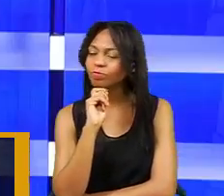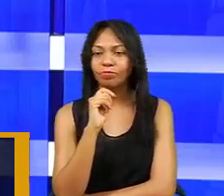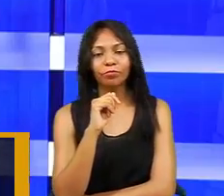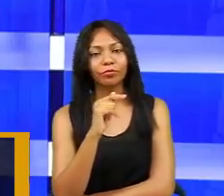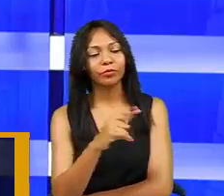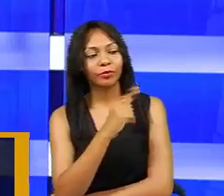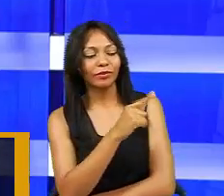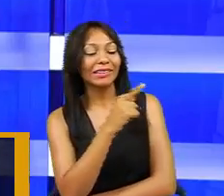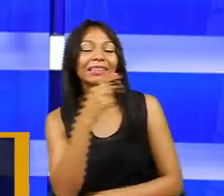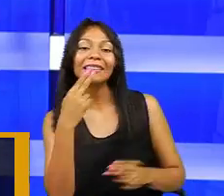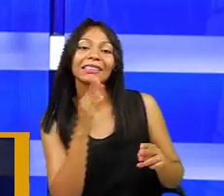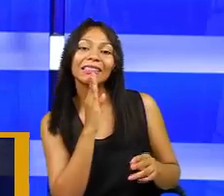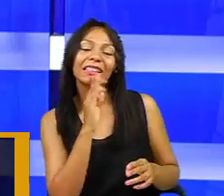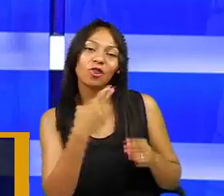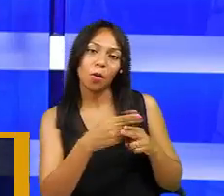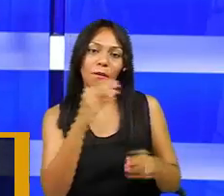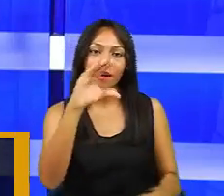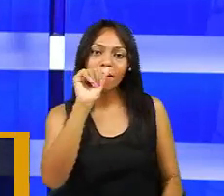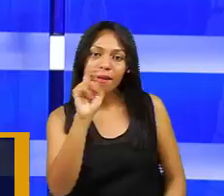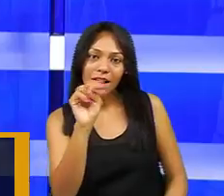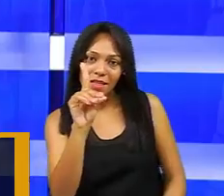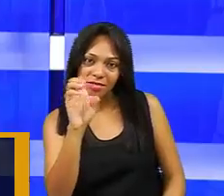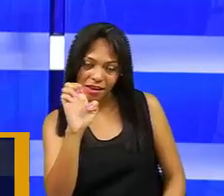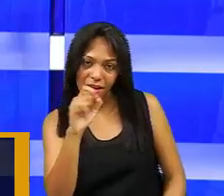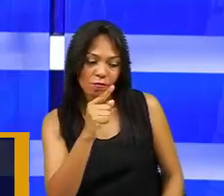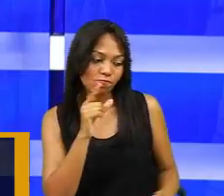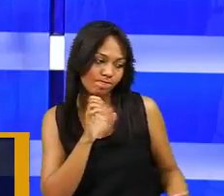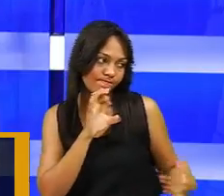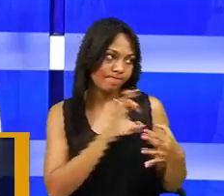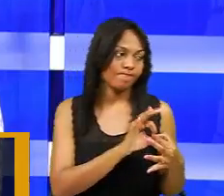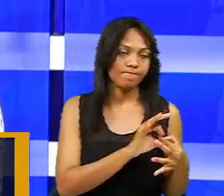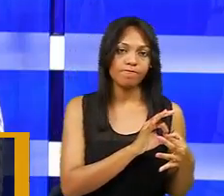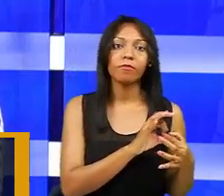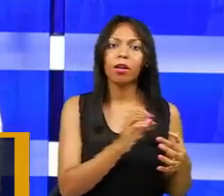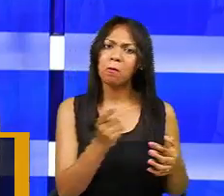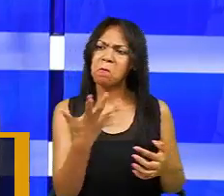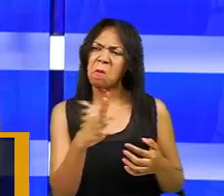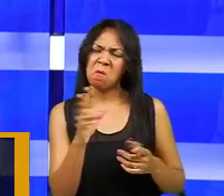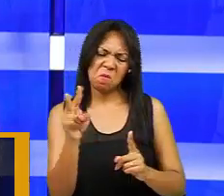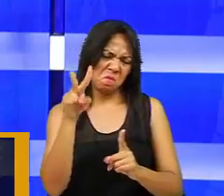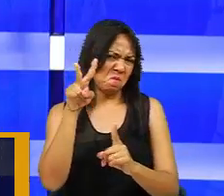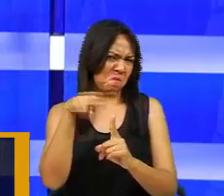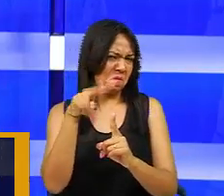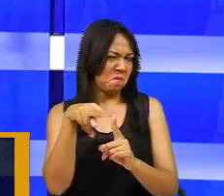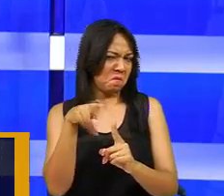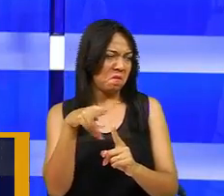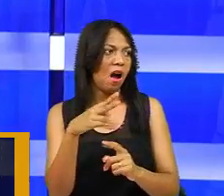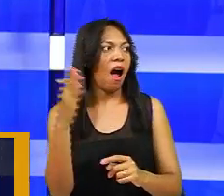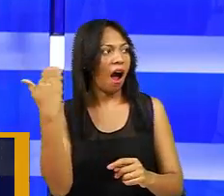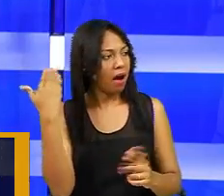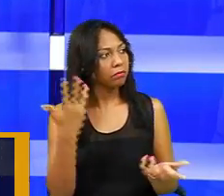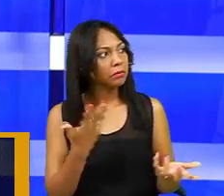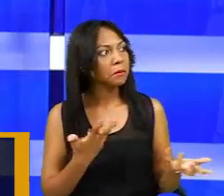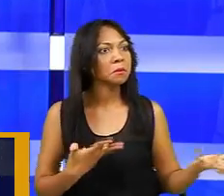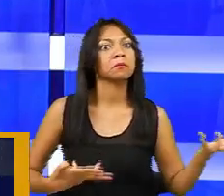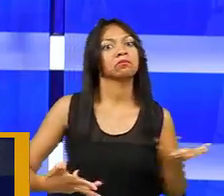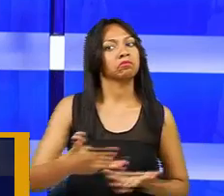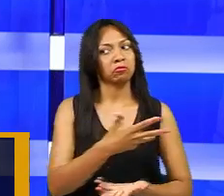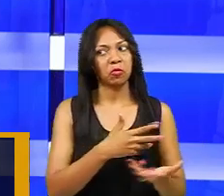Cande Zuleta, el hijo menor de Poncho Zuleta. Esta unión se da aproximadamente hace 2 meses. Ya había tenido la oportunidad de compartir escenario con